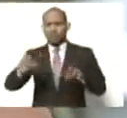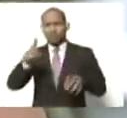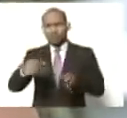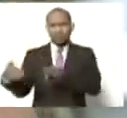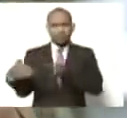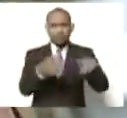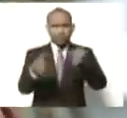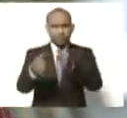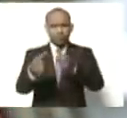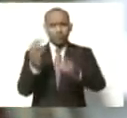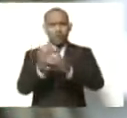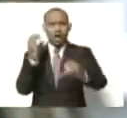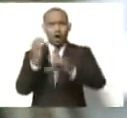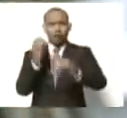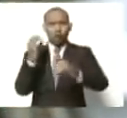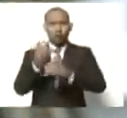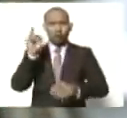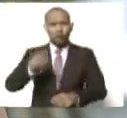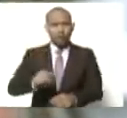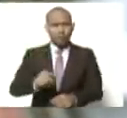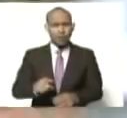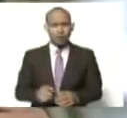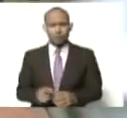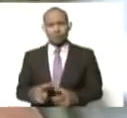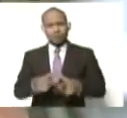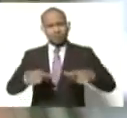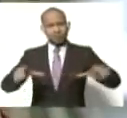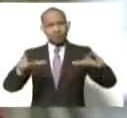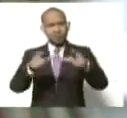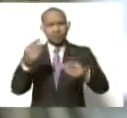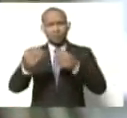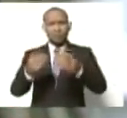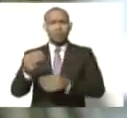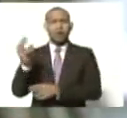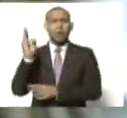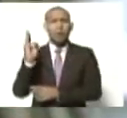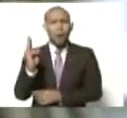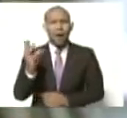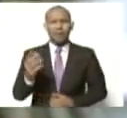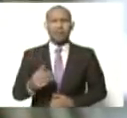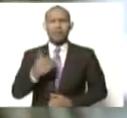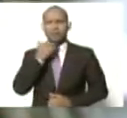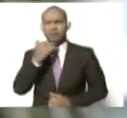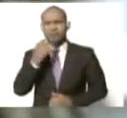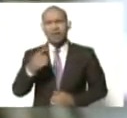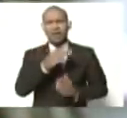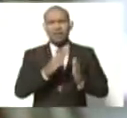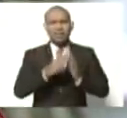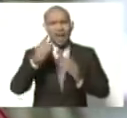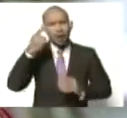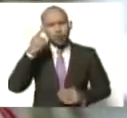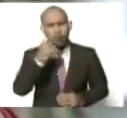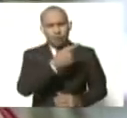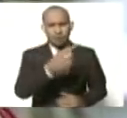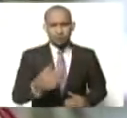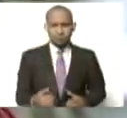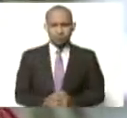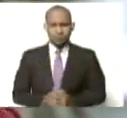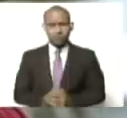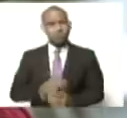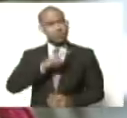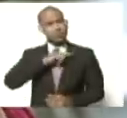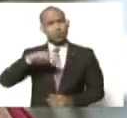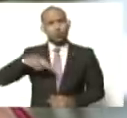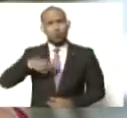Metrobús, ahora sí hacia las zonas populares, como Propatria, como Casalta, como San Agustín. Y nosotros,